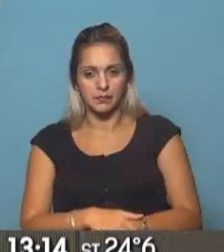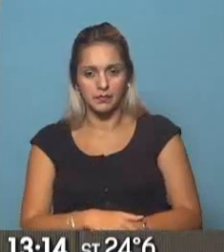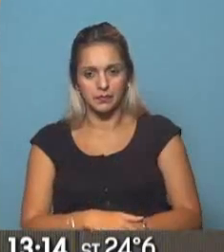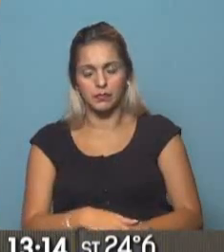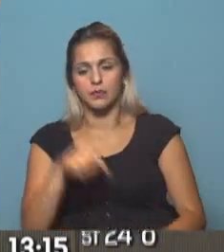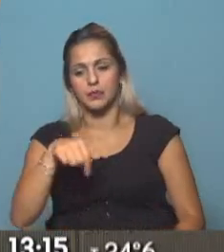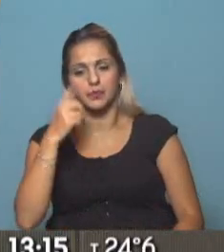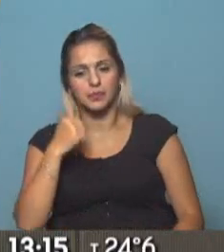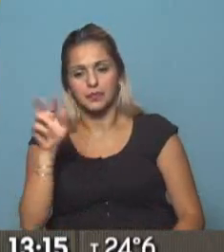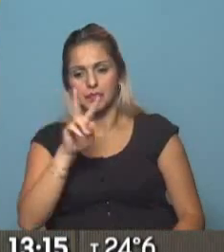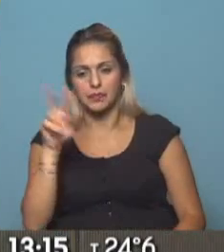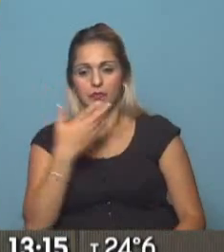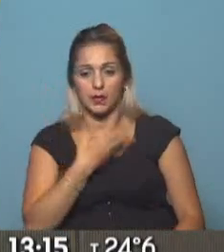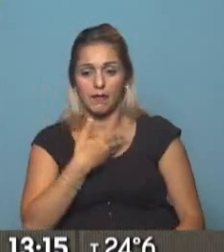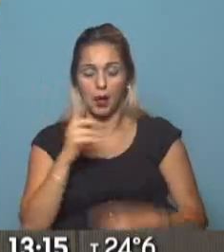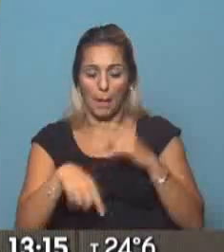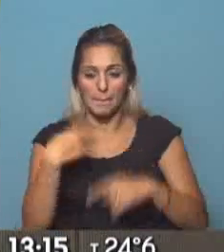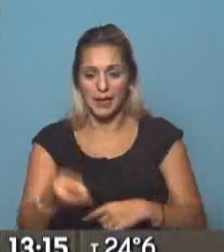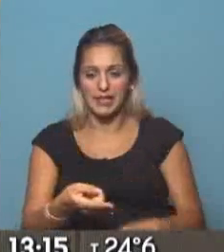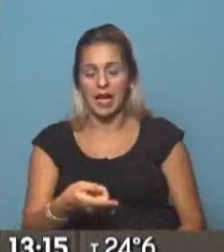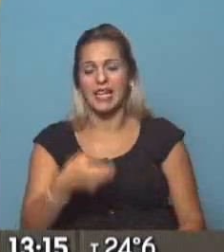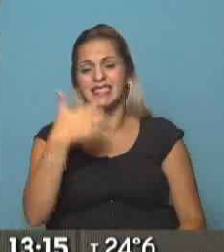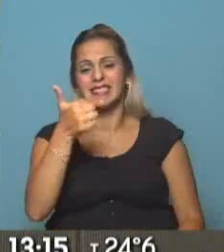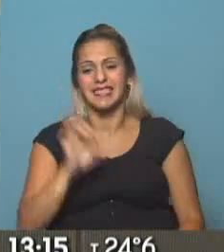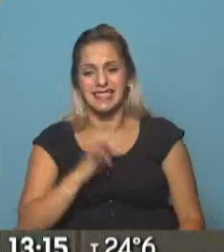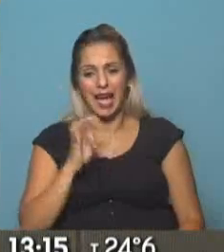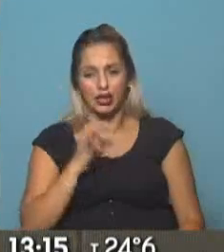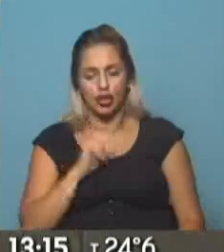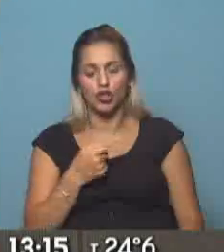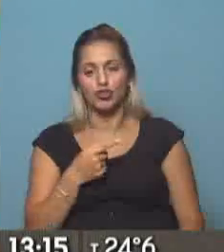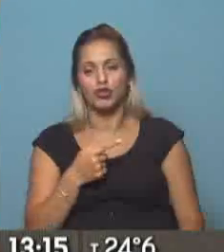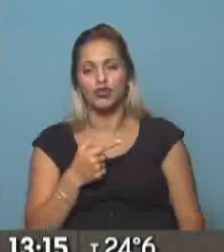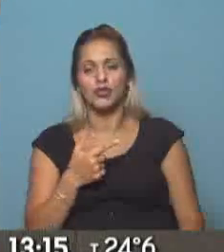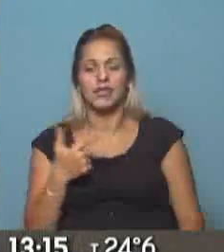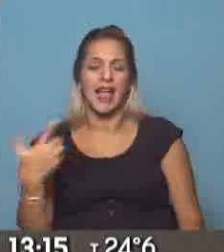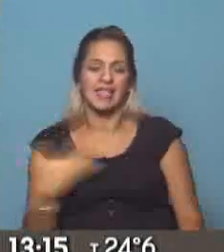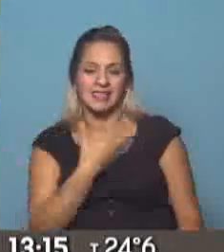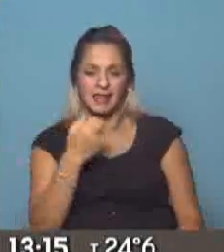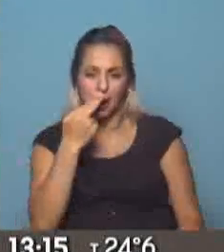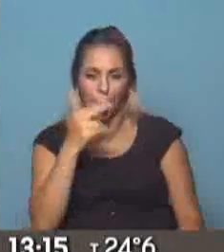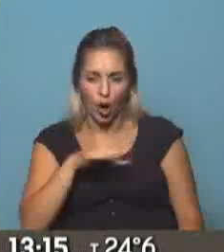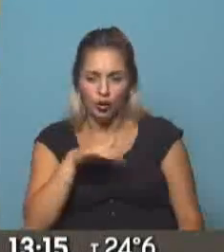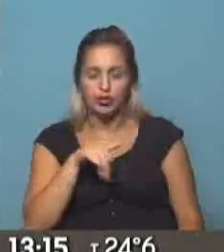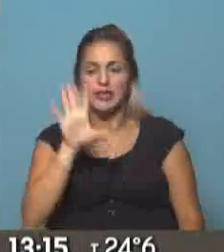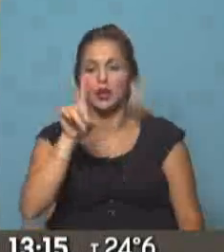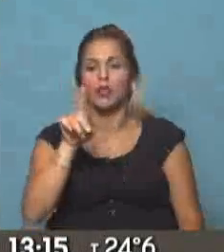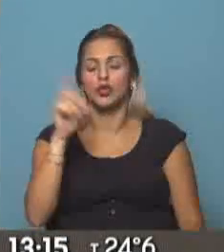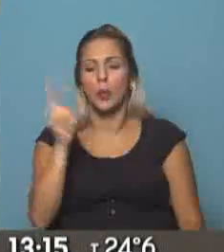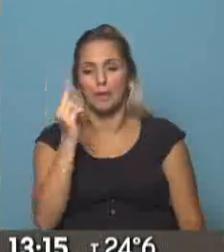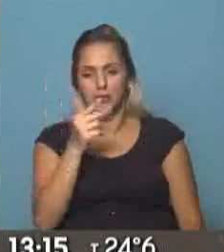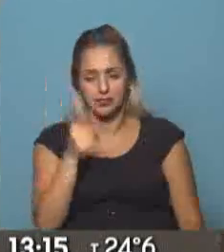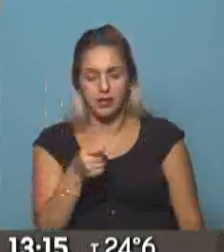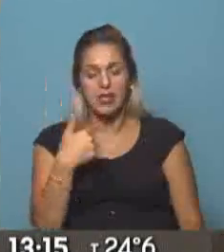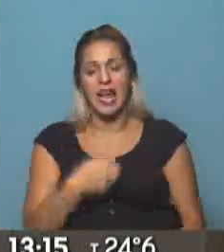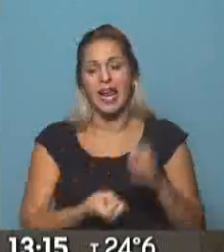Este 22 de febrero, mañana, se cumplen 6 años de la tragedia de Once, que se cobró la vida de 51 personas. Por